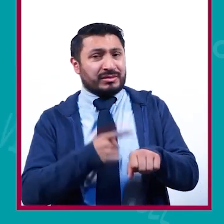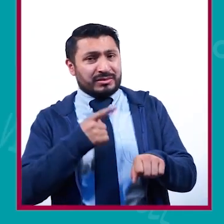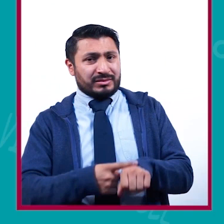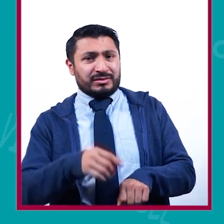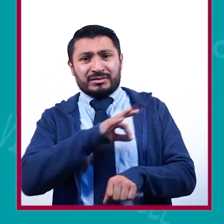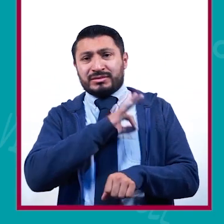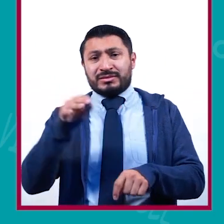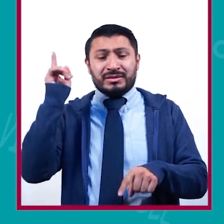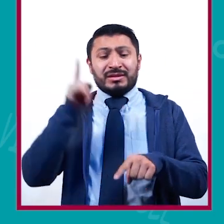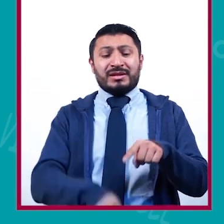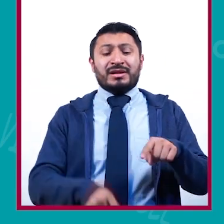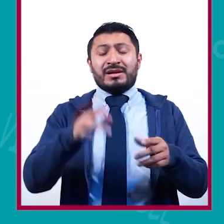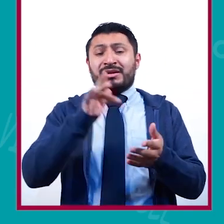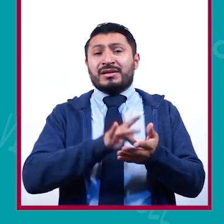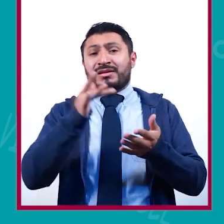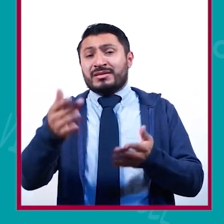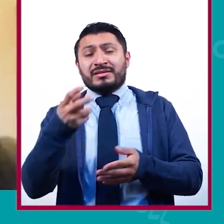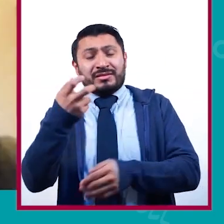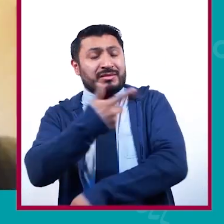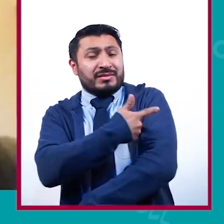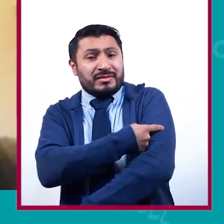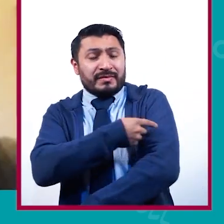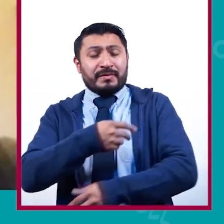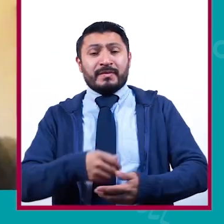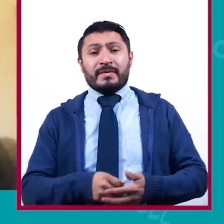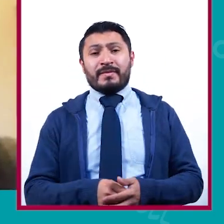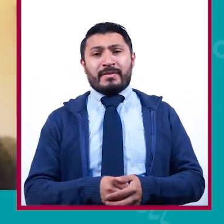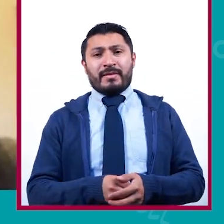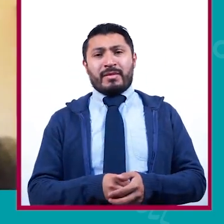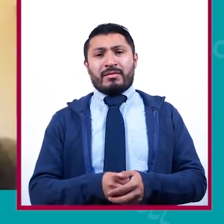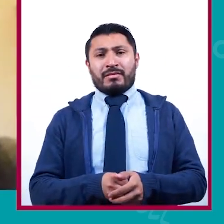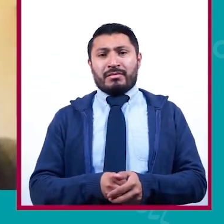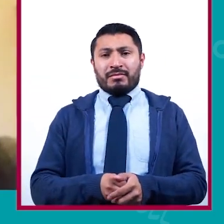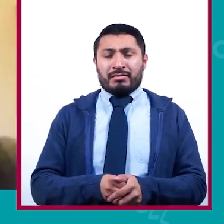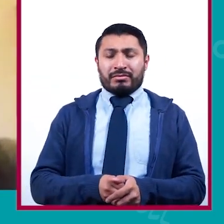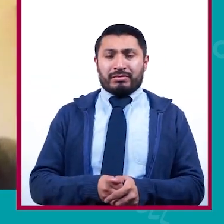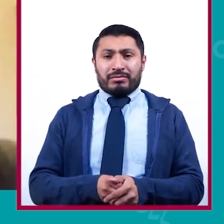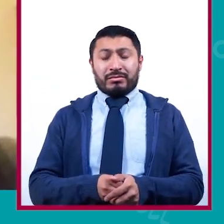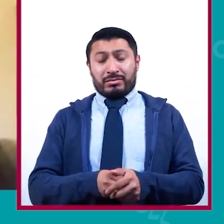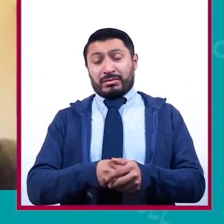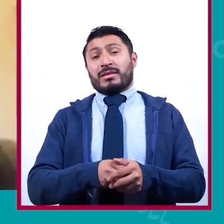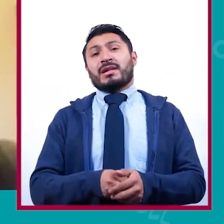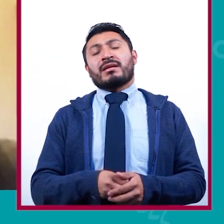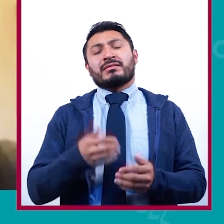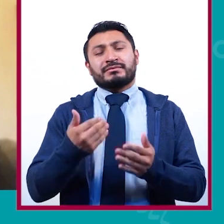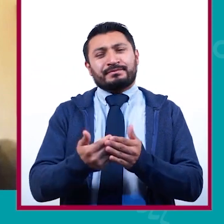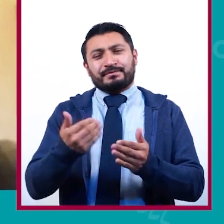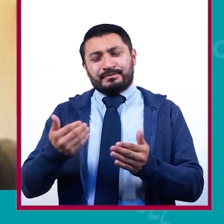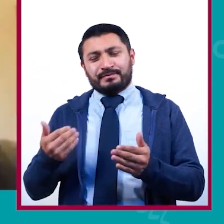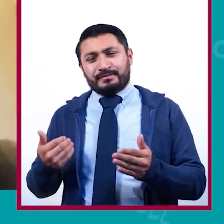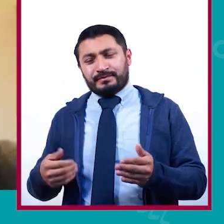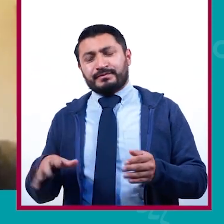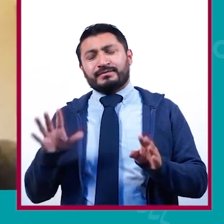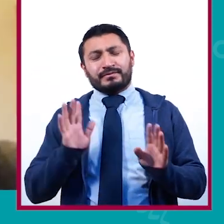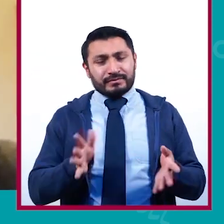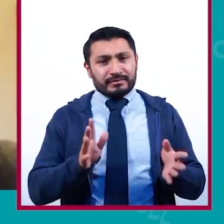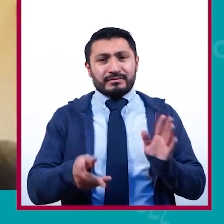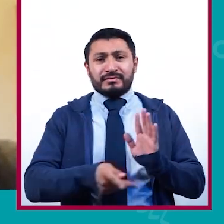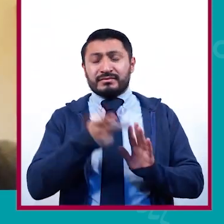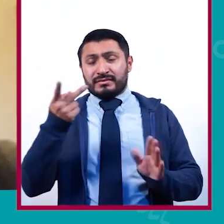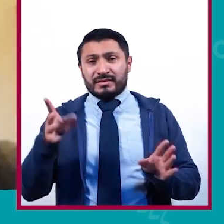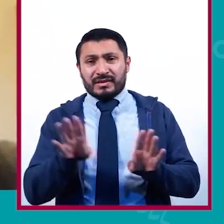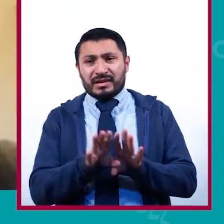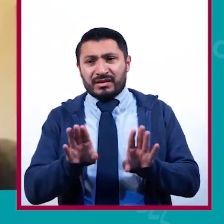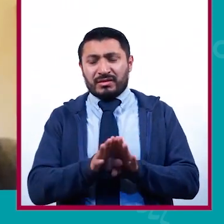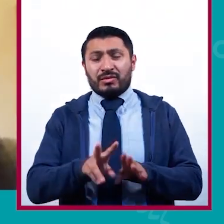podido erradicar gracias a las vacunas? Entre ellas, hasta hace poco que hubo otra vez